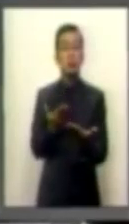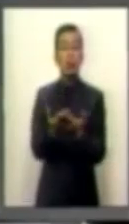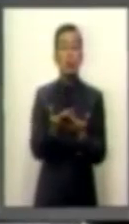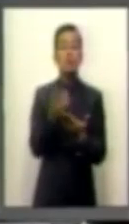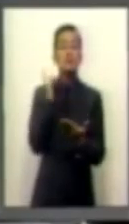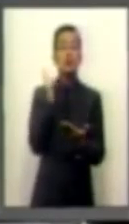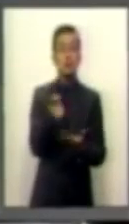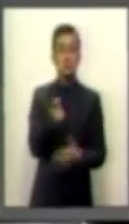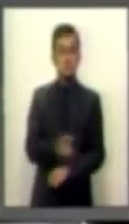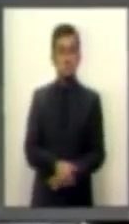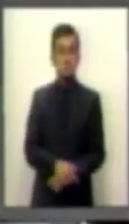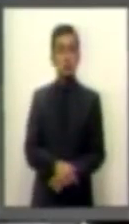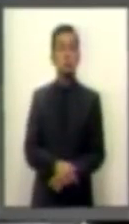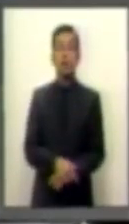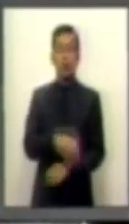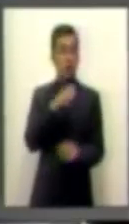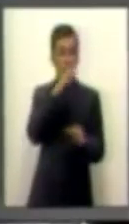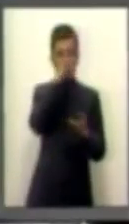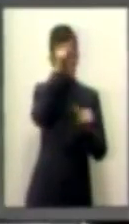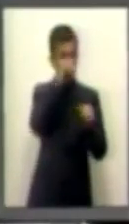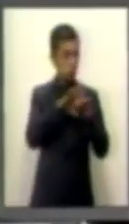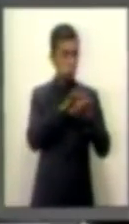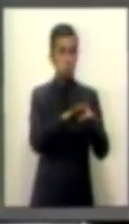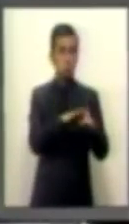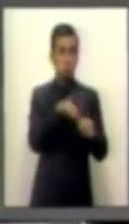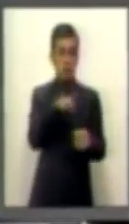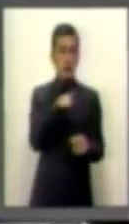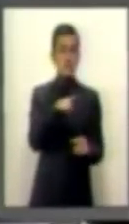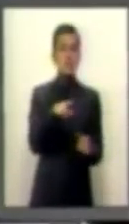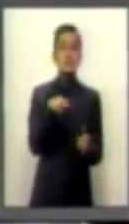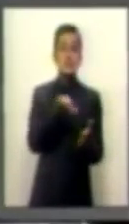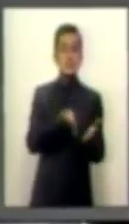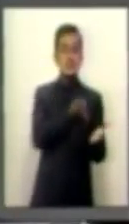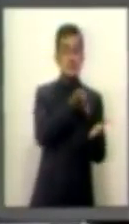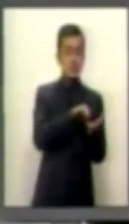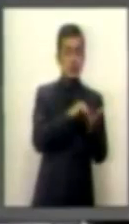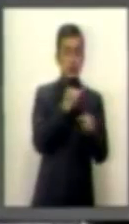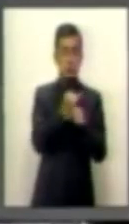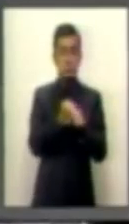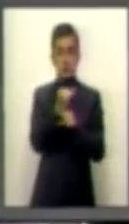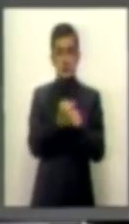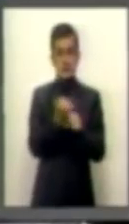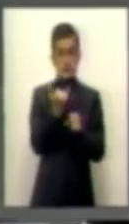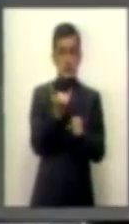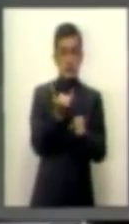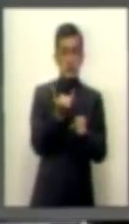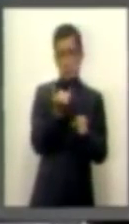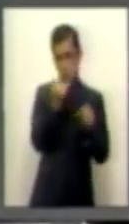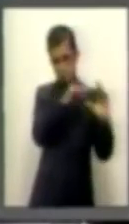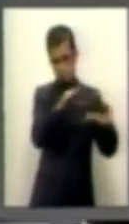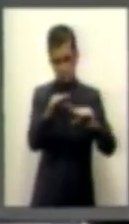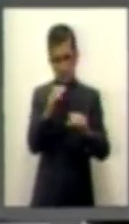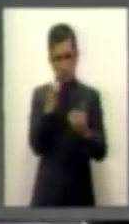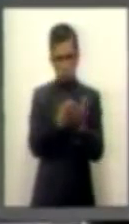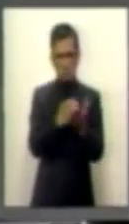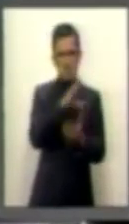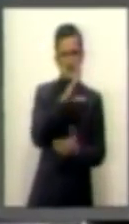consecuente con la necesidad que el centro de investigación y docencia económica a través de su análisis